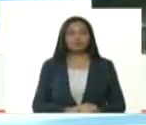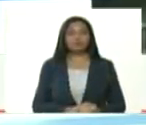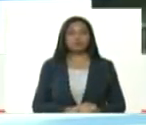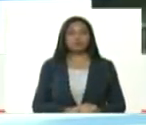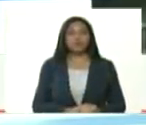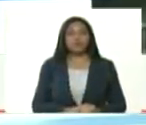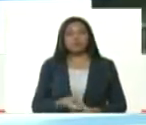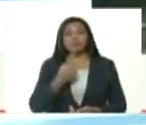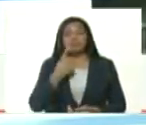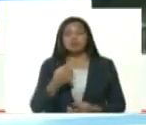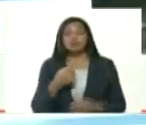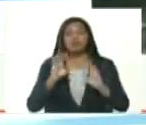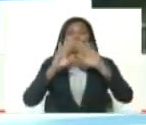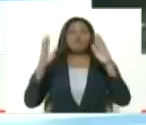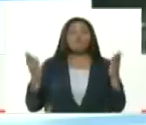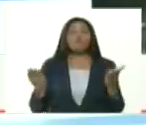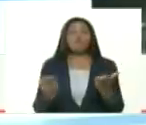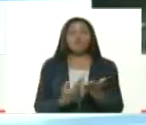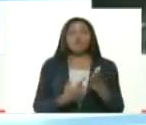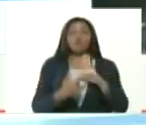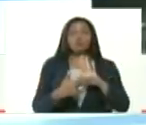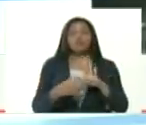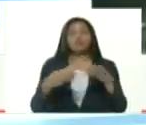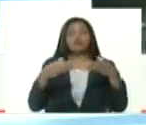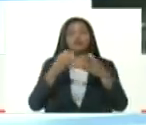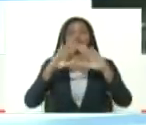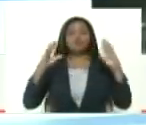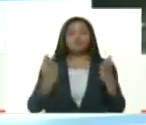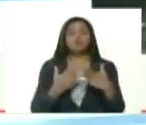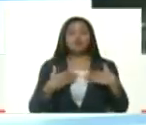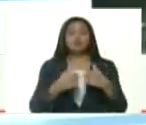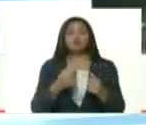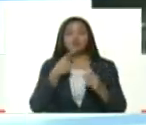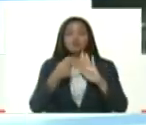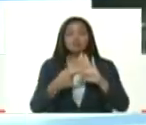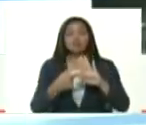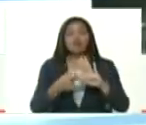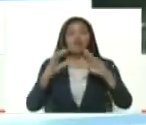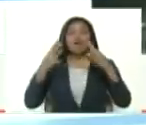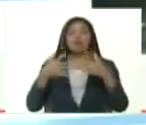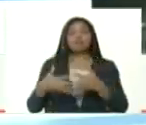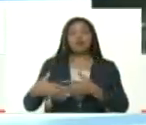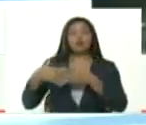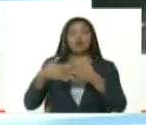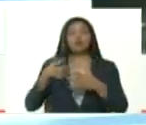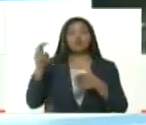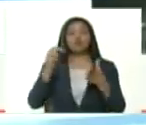Dice la página mundial de la OMS, Estados Unidos hoy ha llegado a